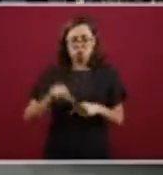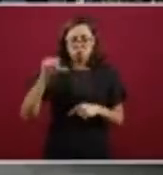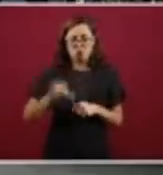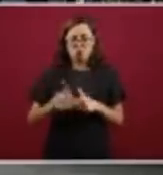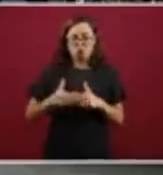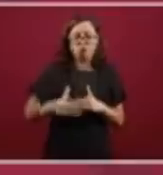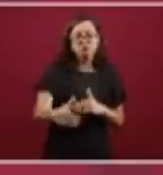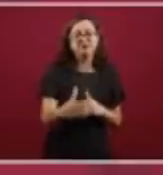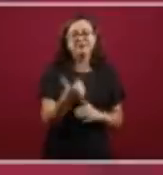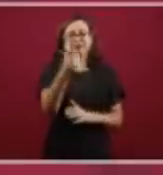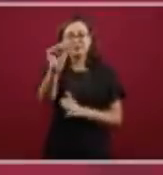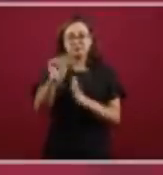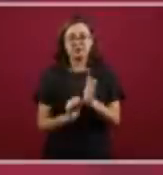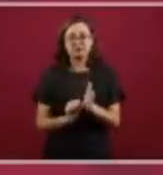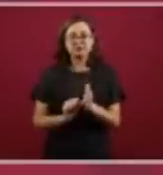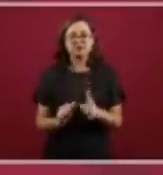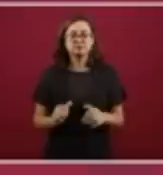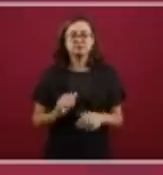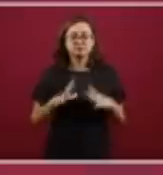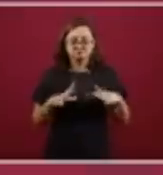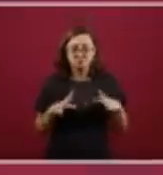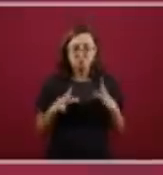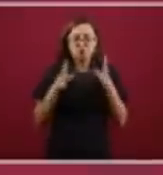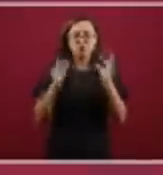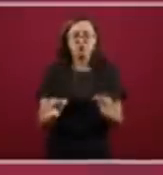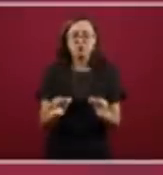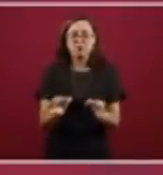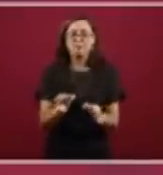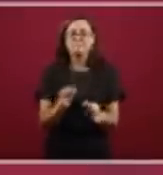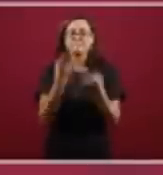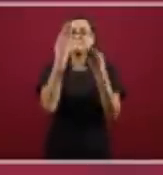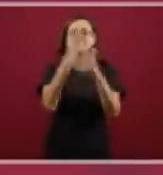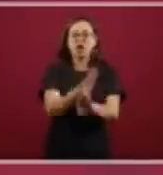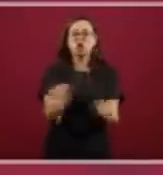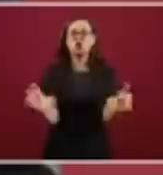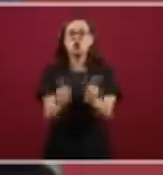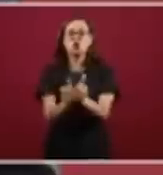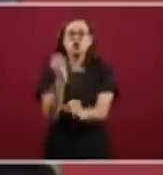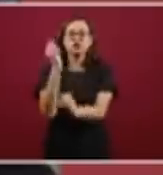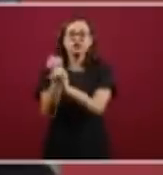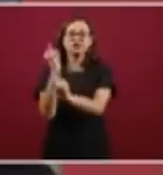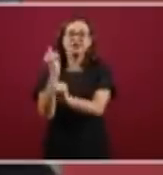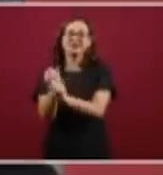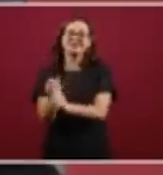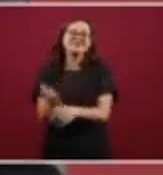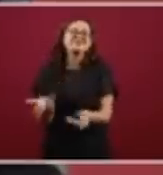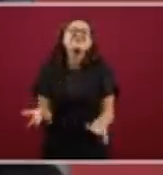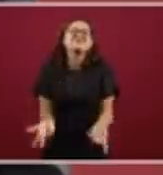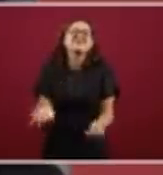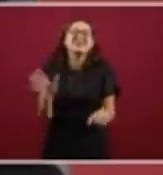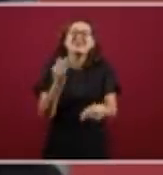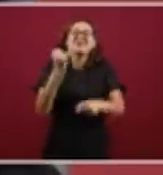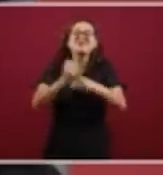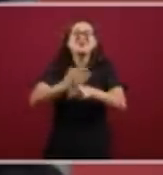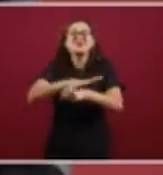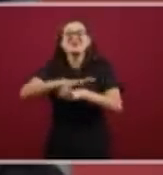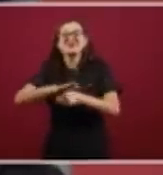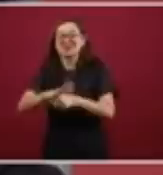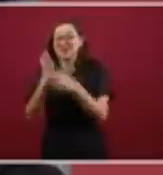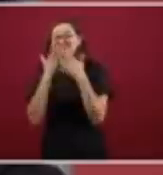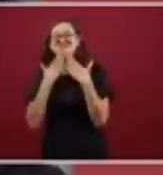banco y internet, porque no se puede